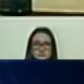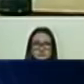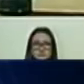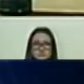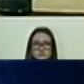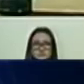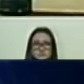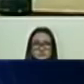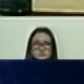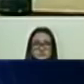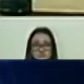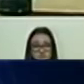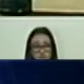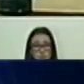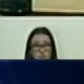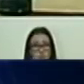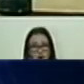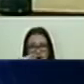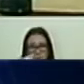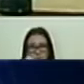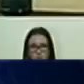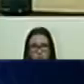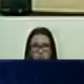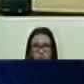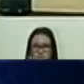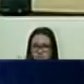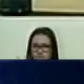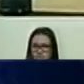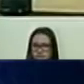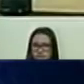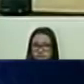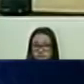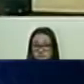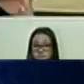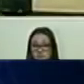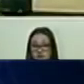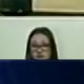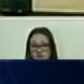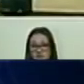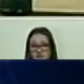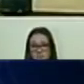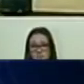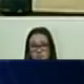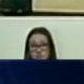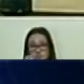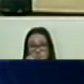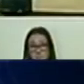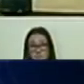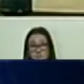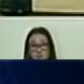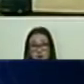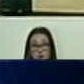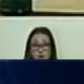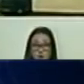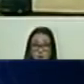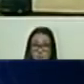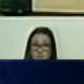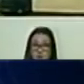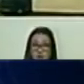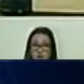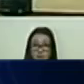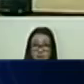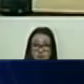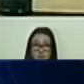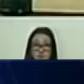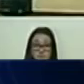Seguramente aquí entre los camarógrafos, si hiciéramos una encuesta, aparecería 30% de personas colombianas. Y